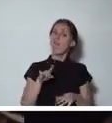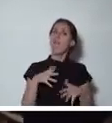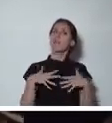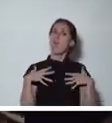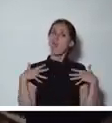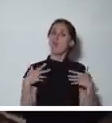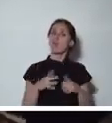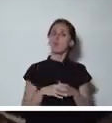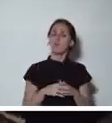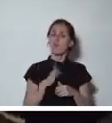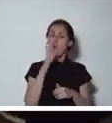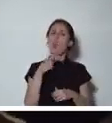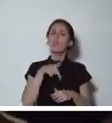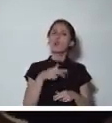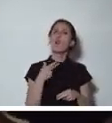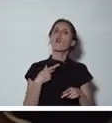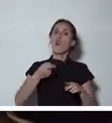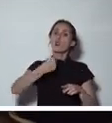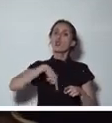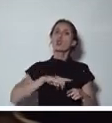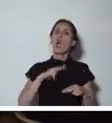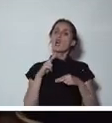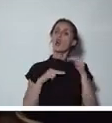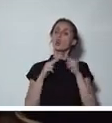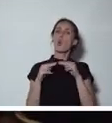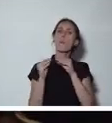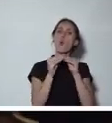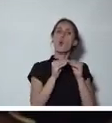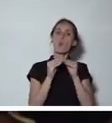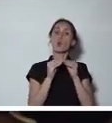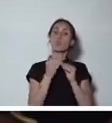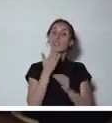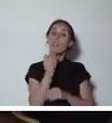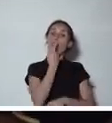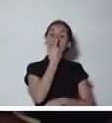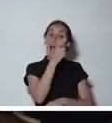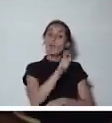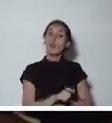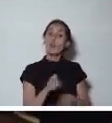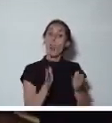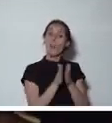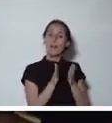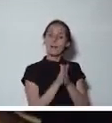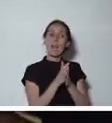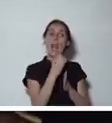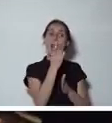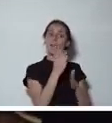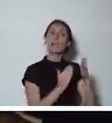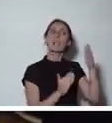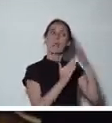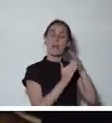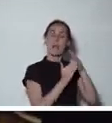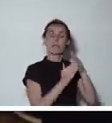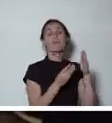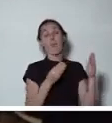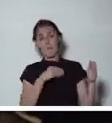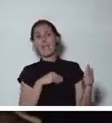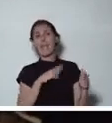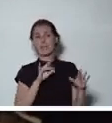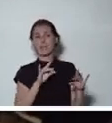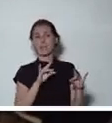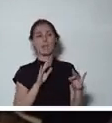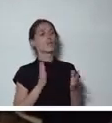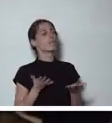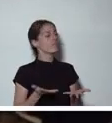juntas construimos en común y cuando una compañera necesita parar Aunque depena hay que acompañarla Y dejarla que se